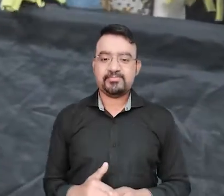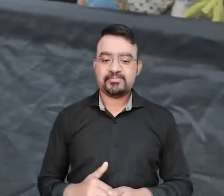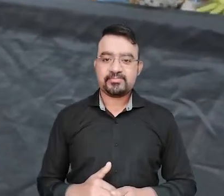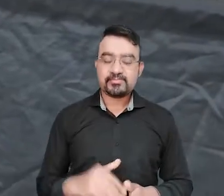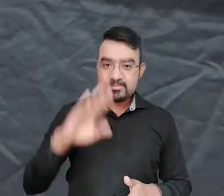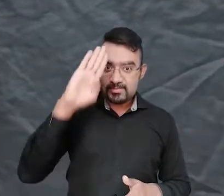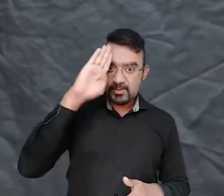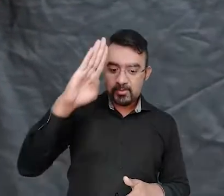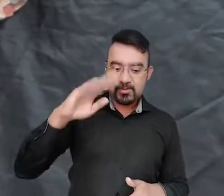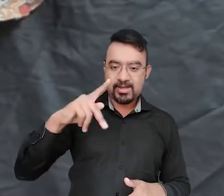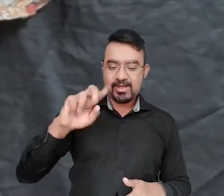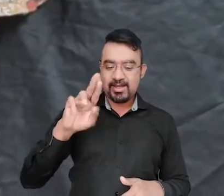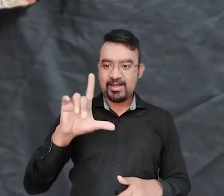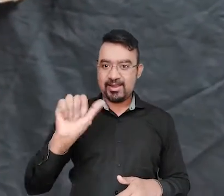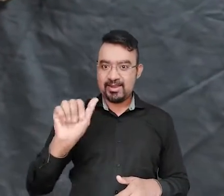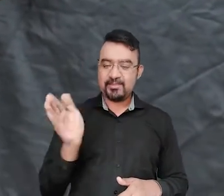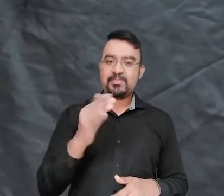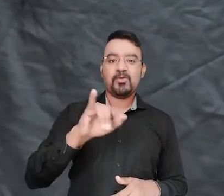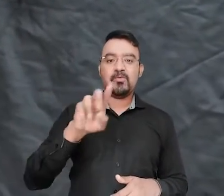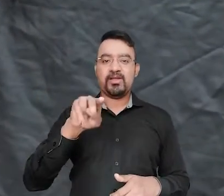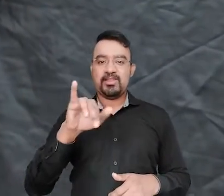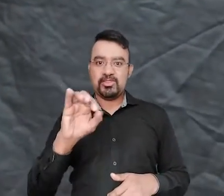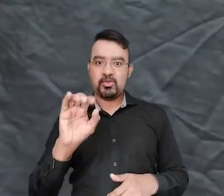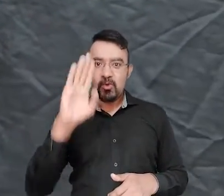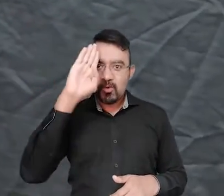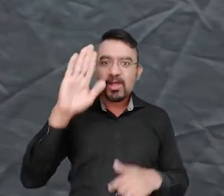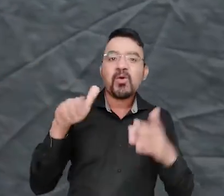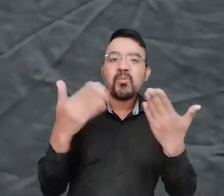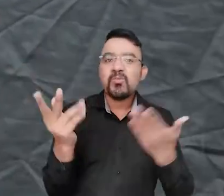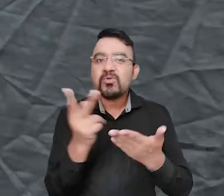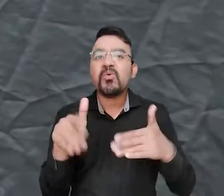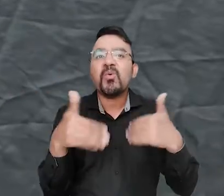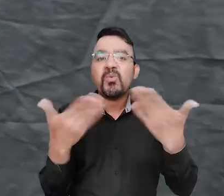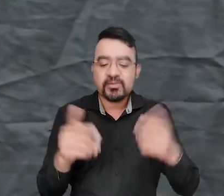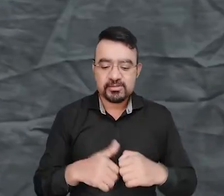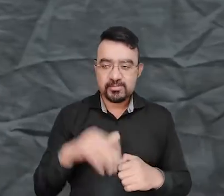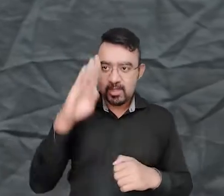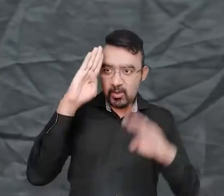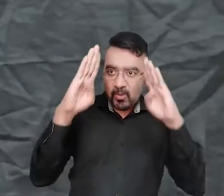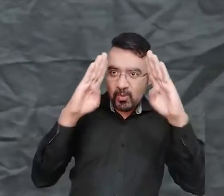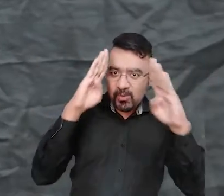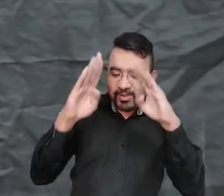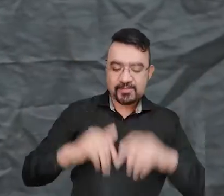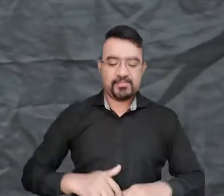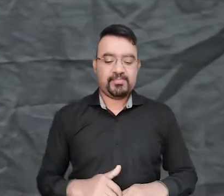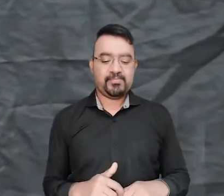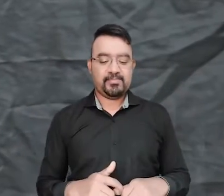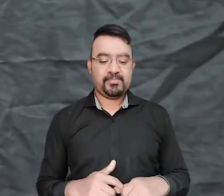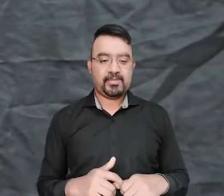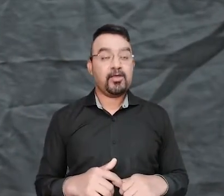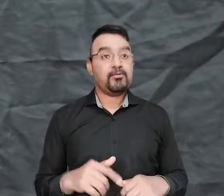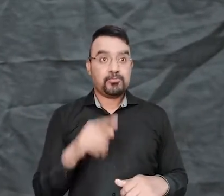Hola, Carla. Hola, Juanito. Bienvenido. Qué rico que estés acá. Hola. Hola, Adri.